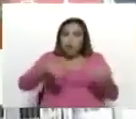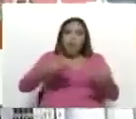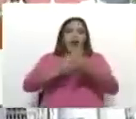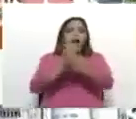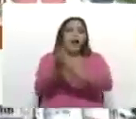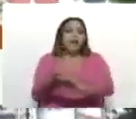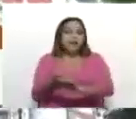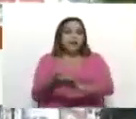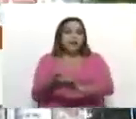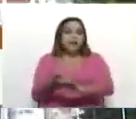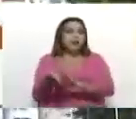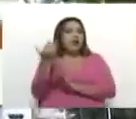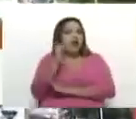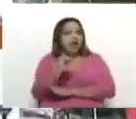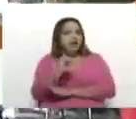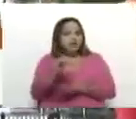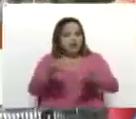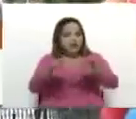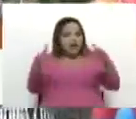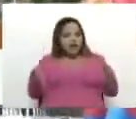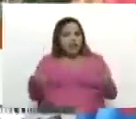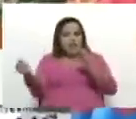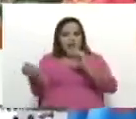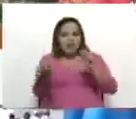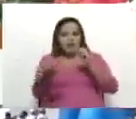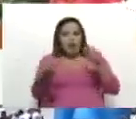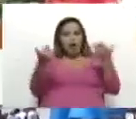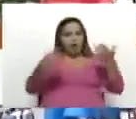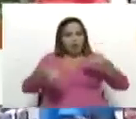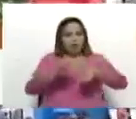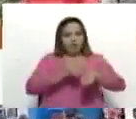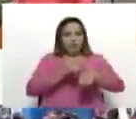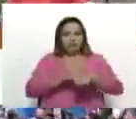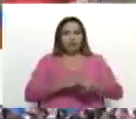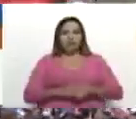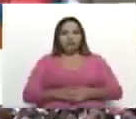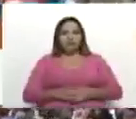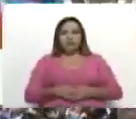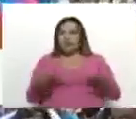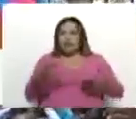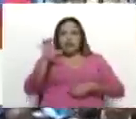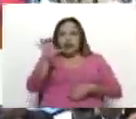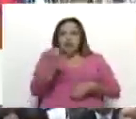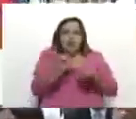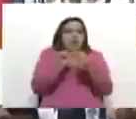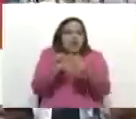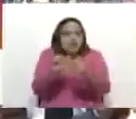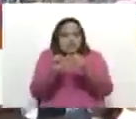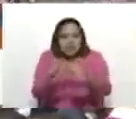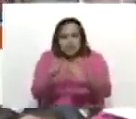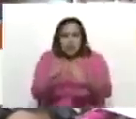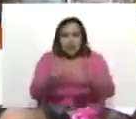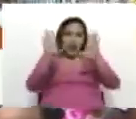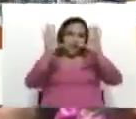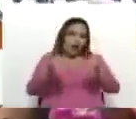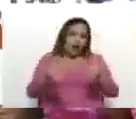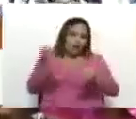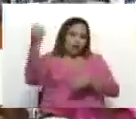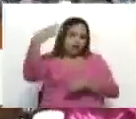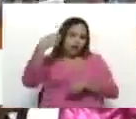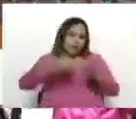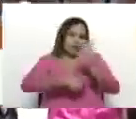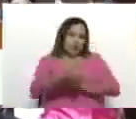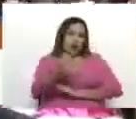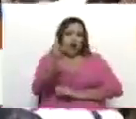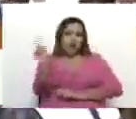están sobre la mesa en los actuales momentos qué país resiste un apagón de